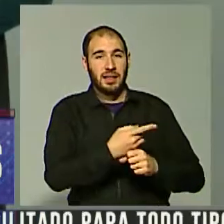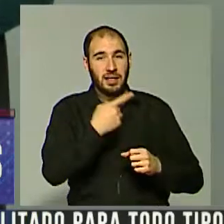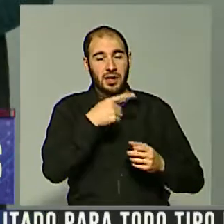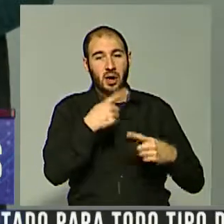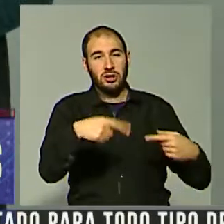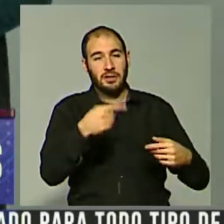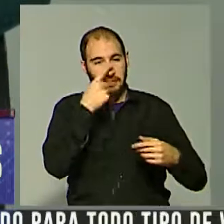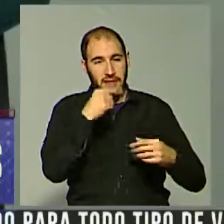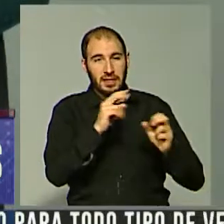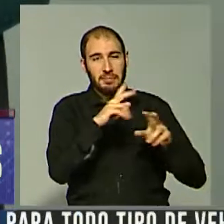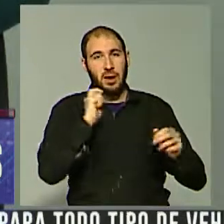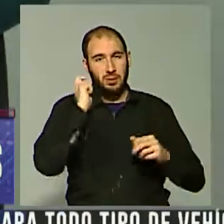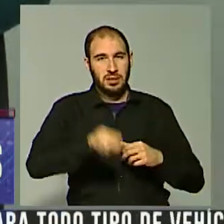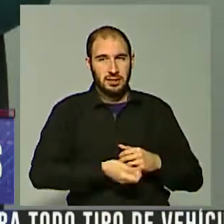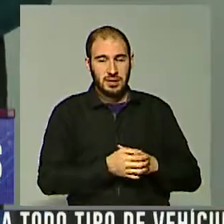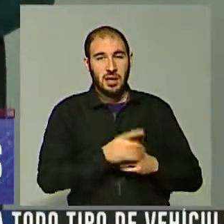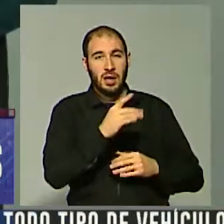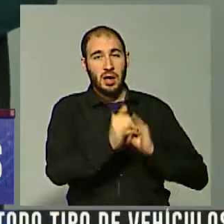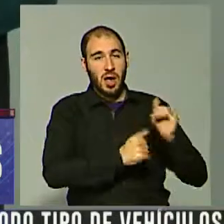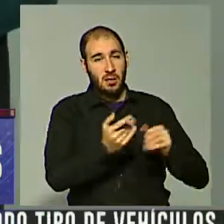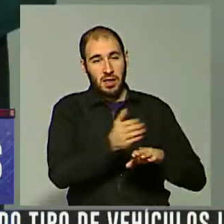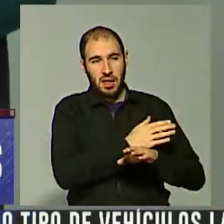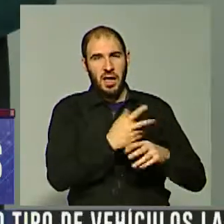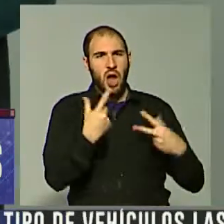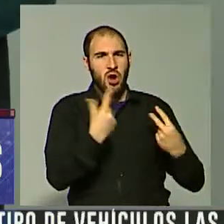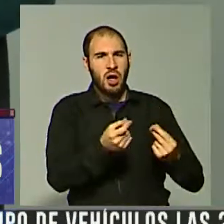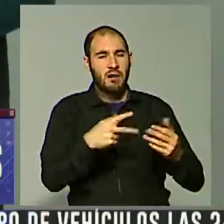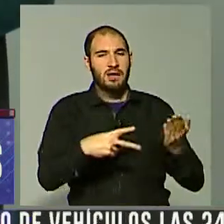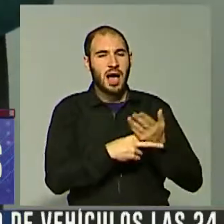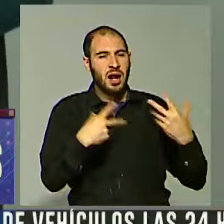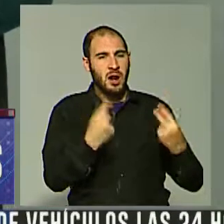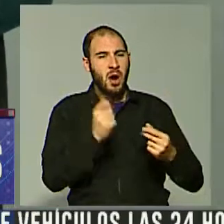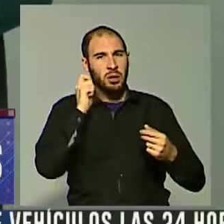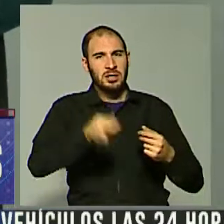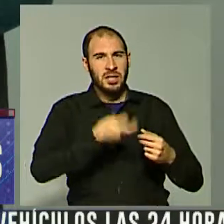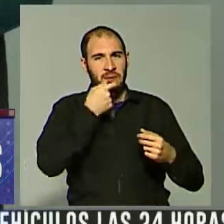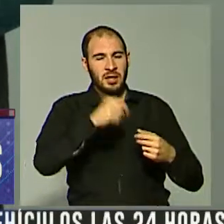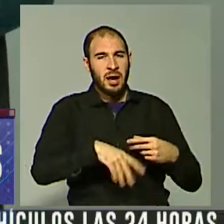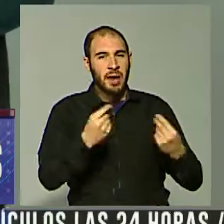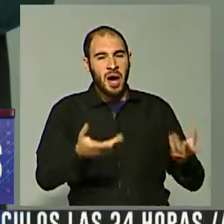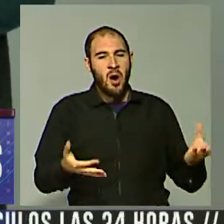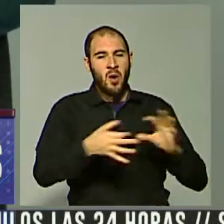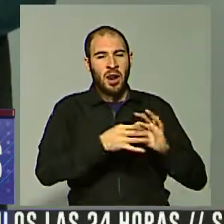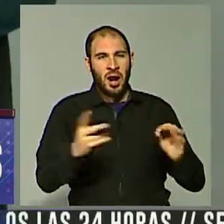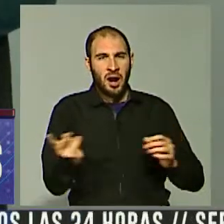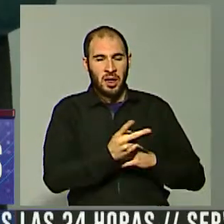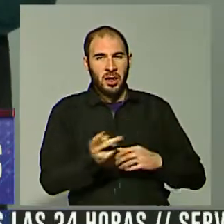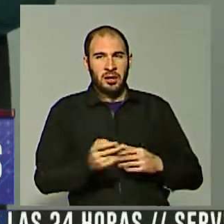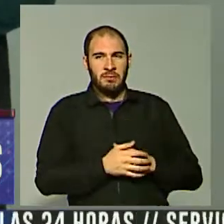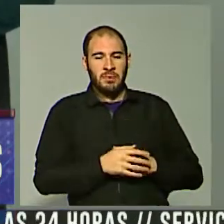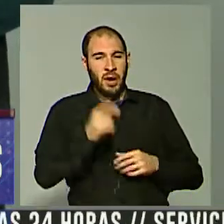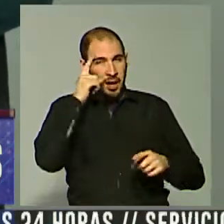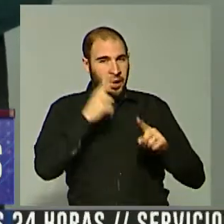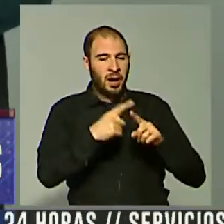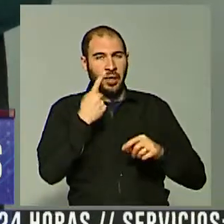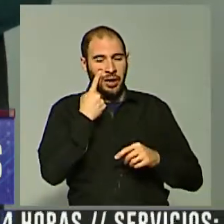cosas en cuanto a la justicia y lo que decíamos recién, el rechazo por parte de la fiscalía y de la justicia provincial para unificar las causas que el